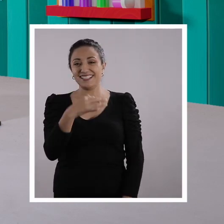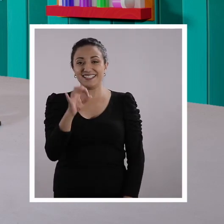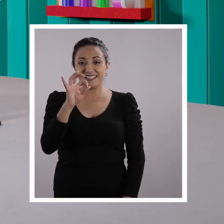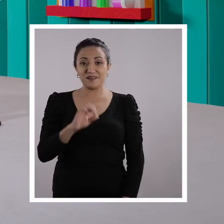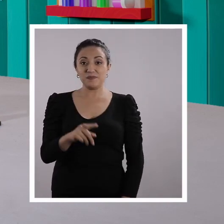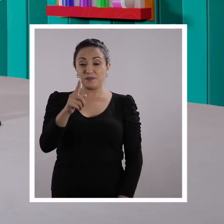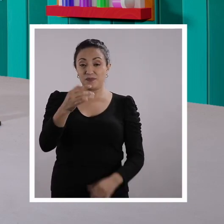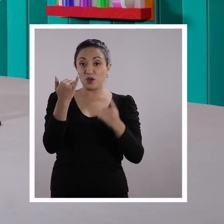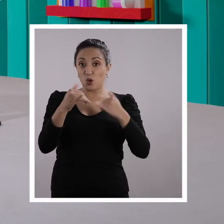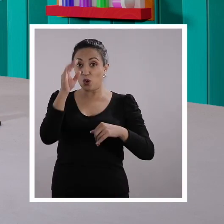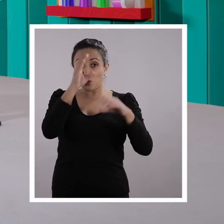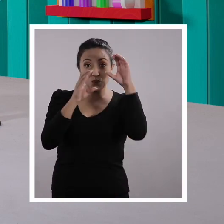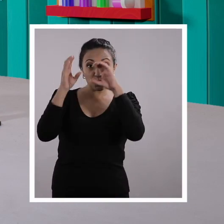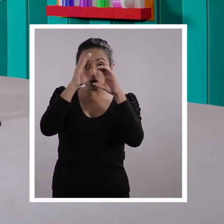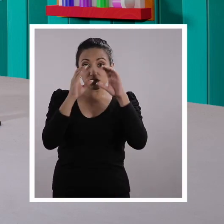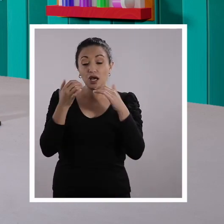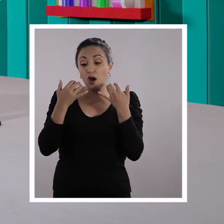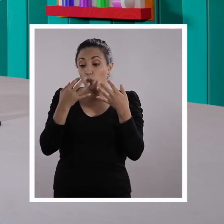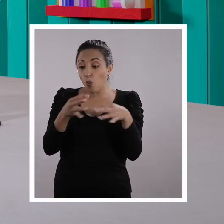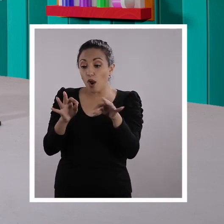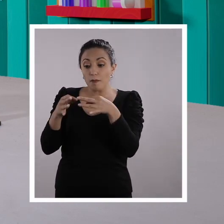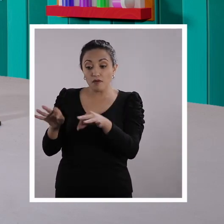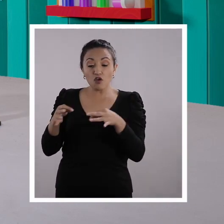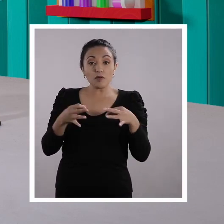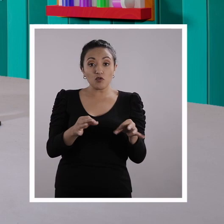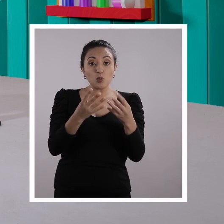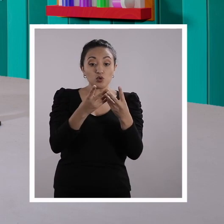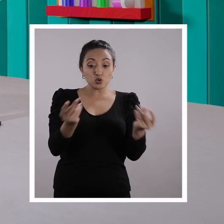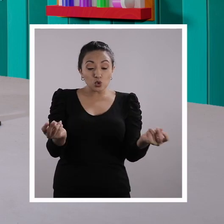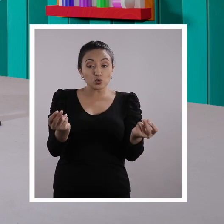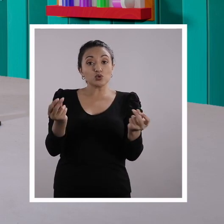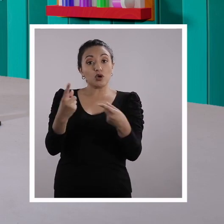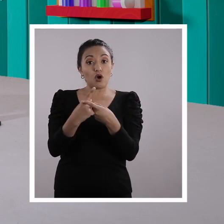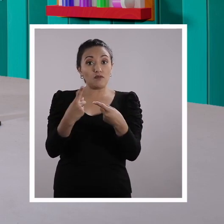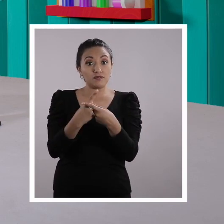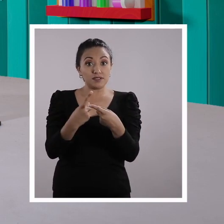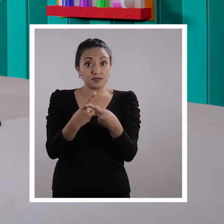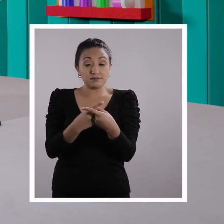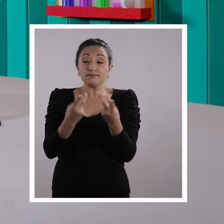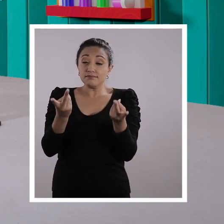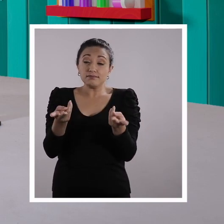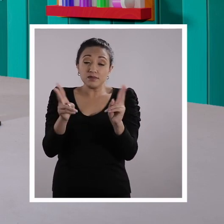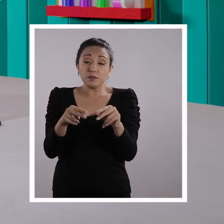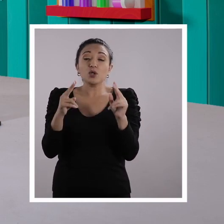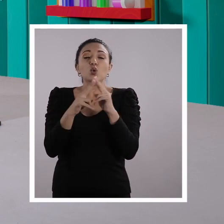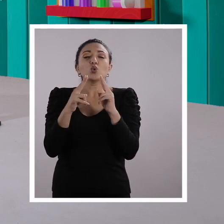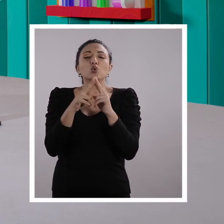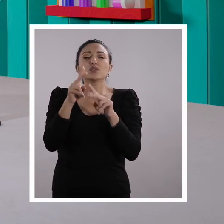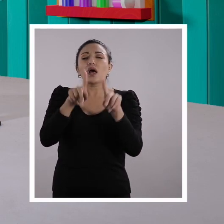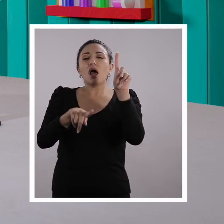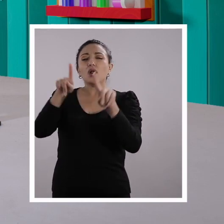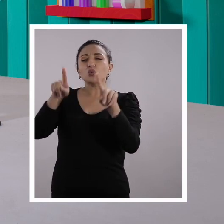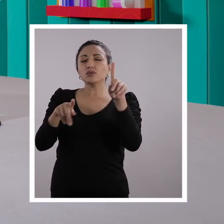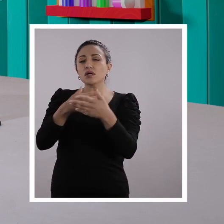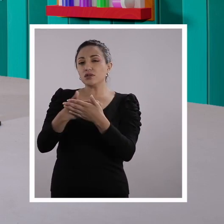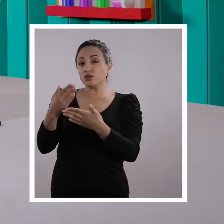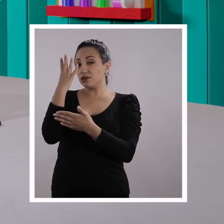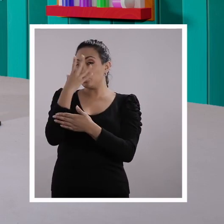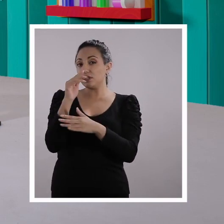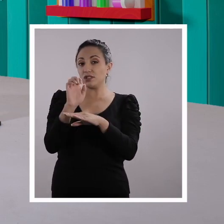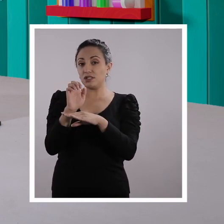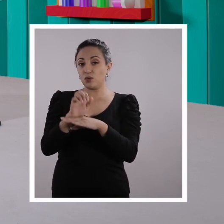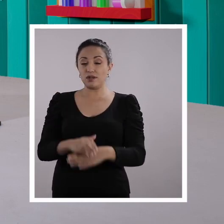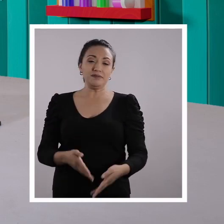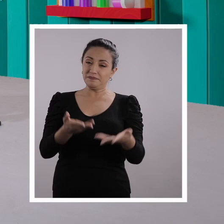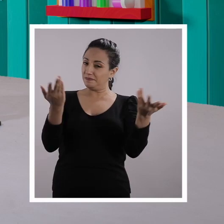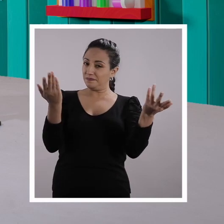hoy vamos a seguir buscando formas de resolver los conflictos de forma asertiva y además vamos a conocer algunas cosas lindas de